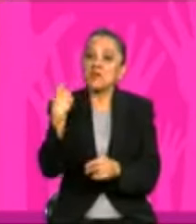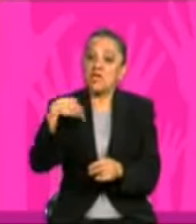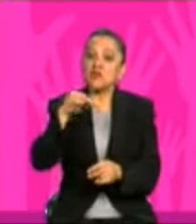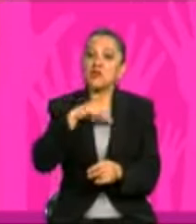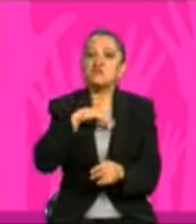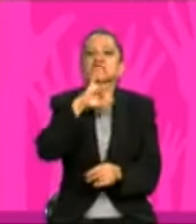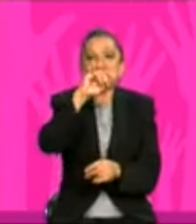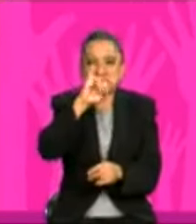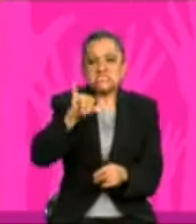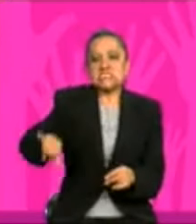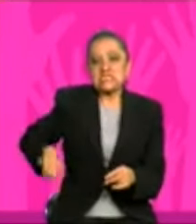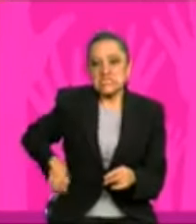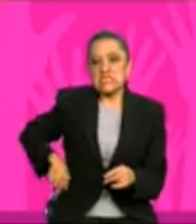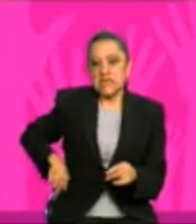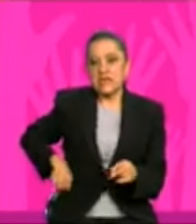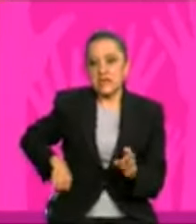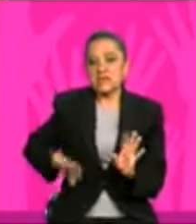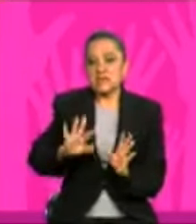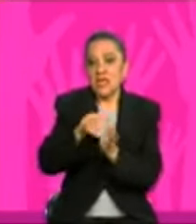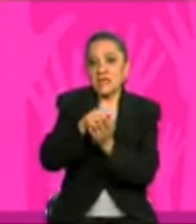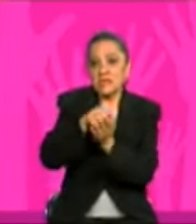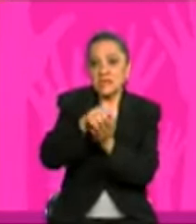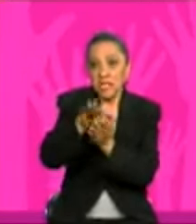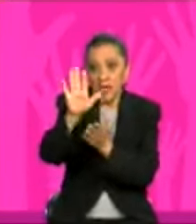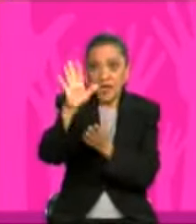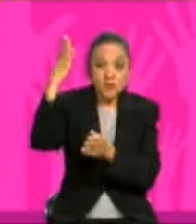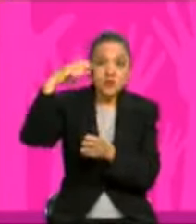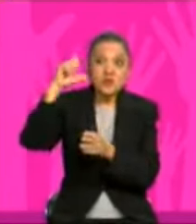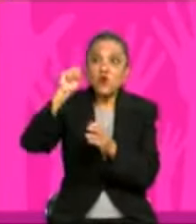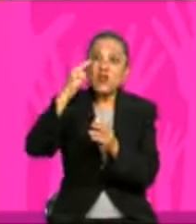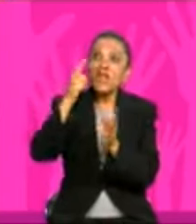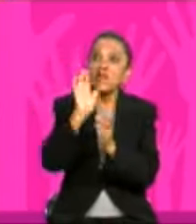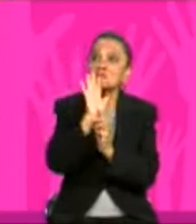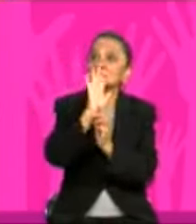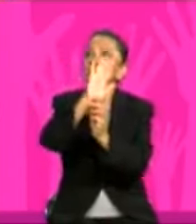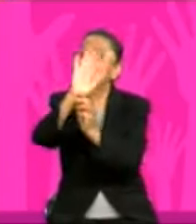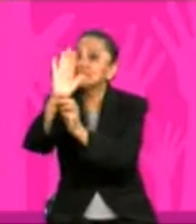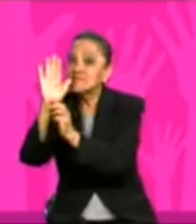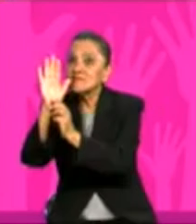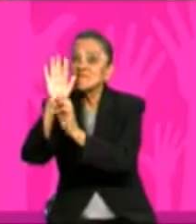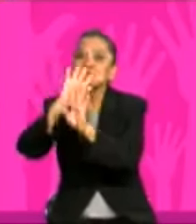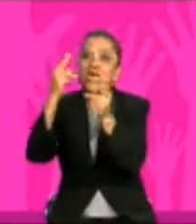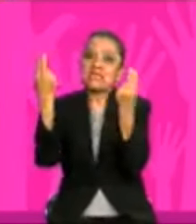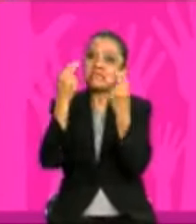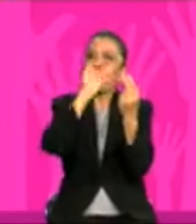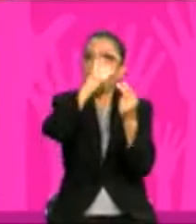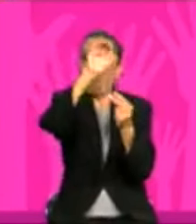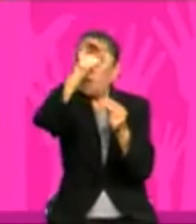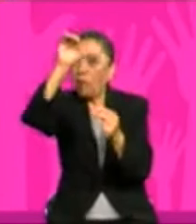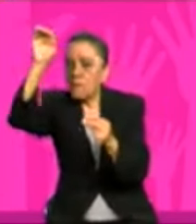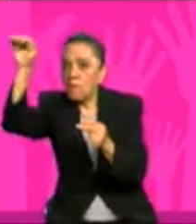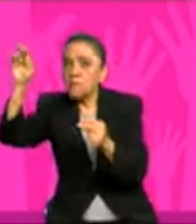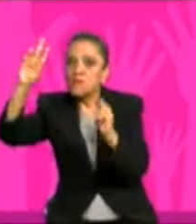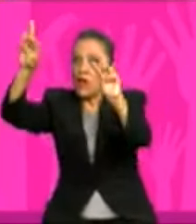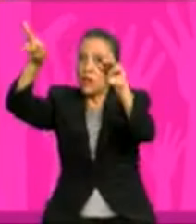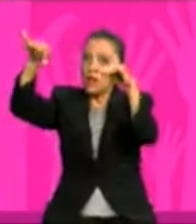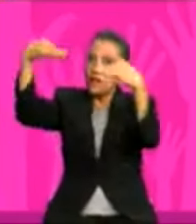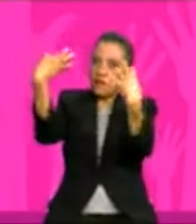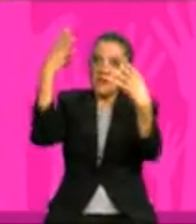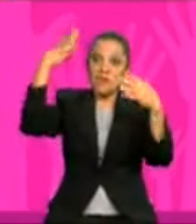nos interesa. Vamos a sacar a Morelos al exterior. Vamos a tocar las puertas que sean necesarias para que volteen a ver a